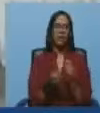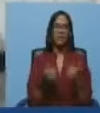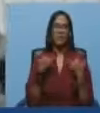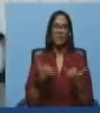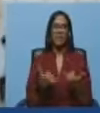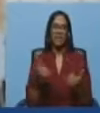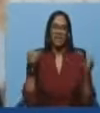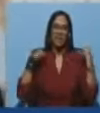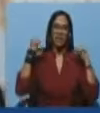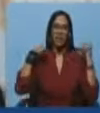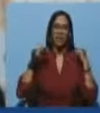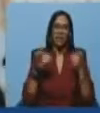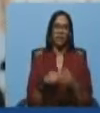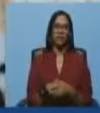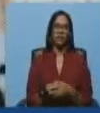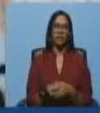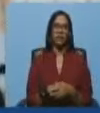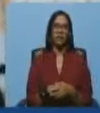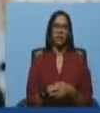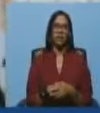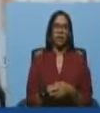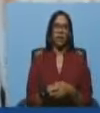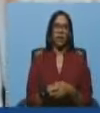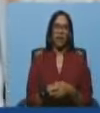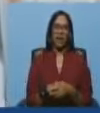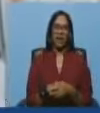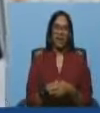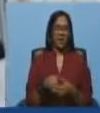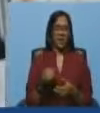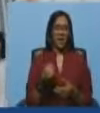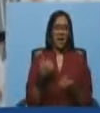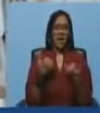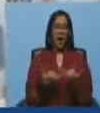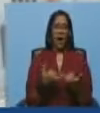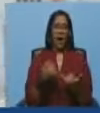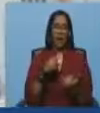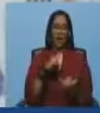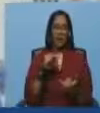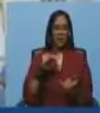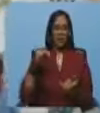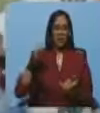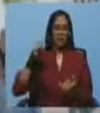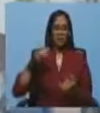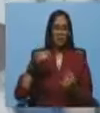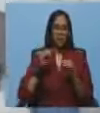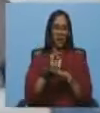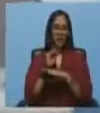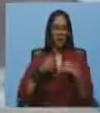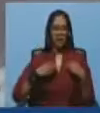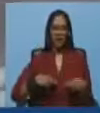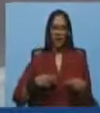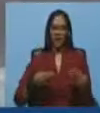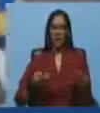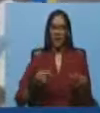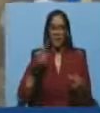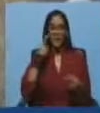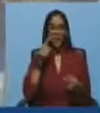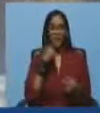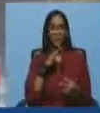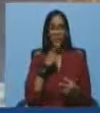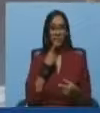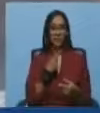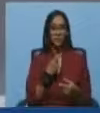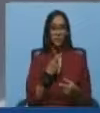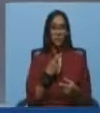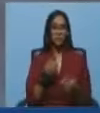que de rebeldía. Se transforma en un hecho necesario para conservar la humanidad. Fíjate lo que te estoy diciendo. O sea, la lectura